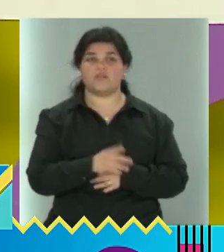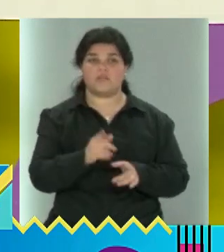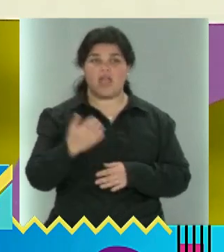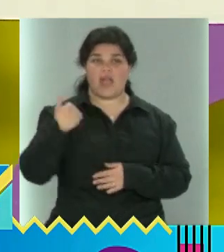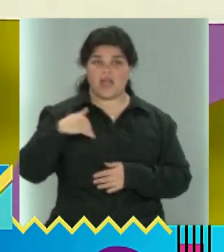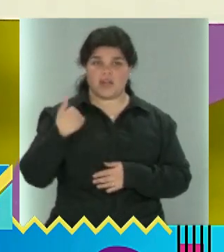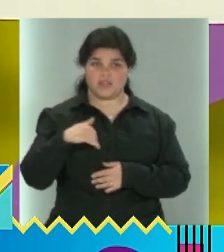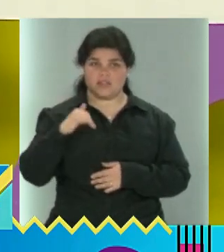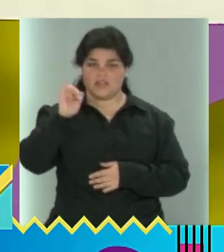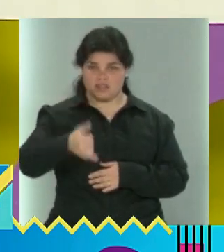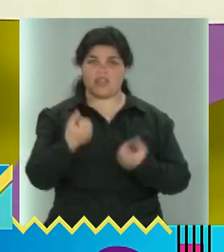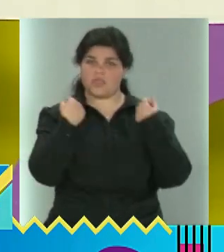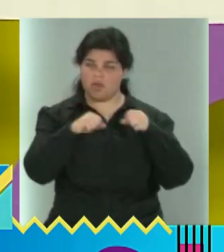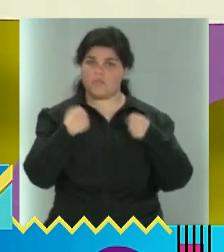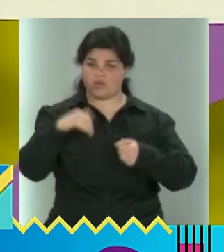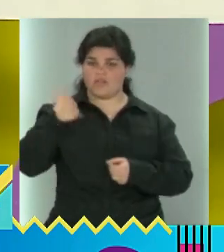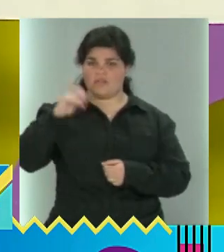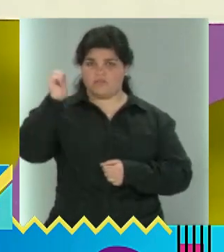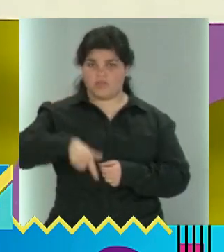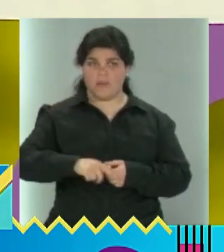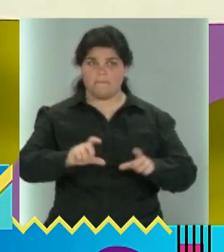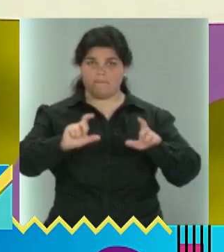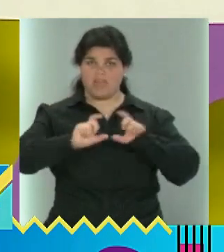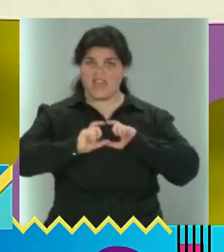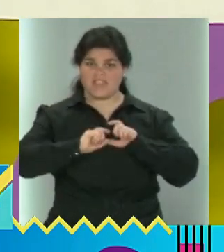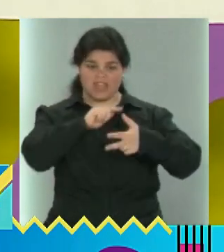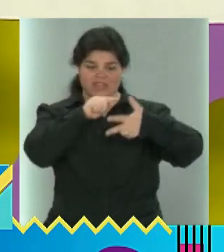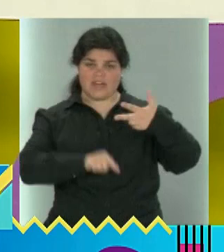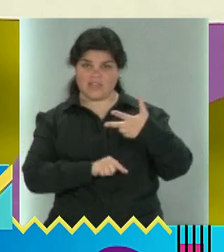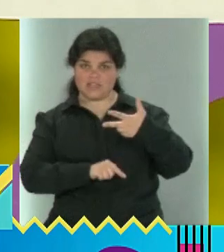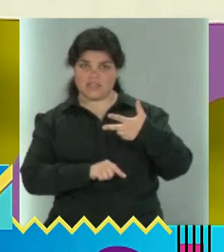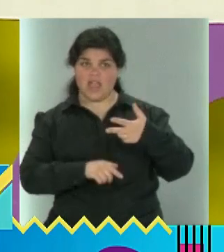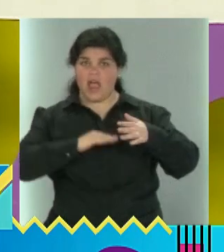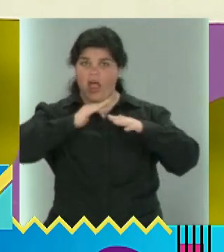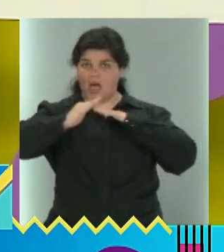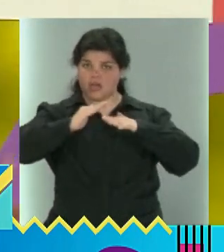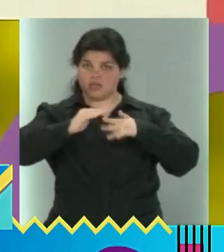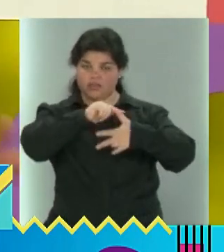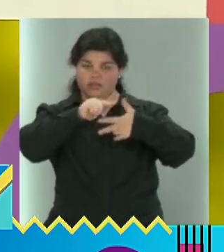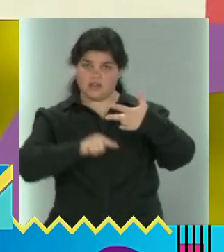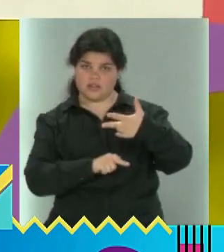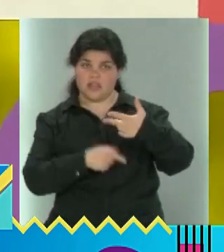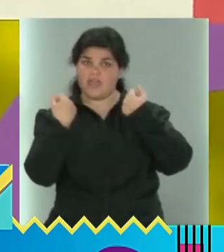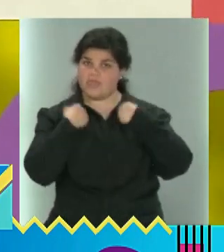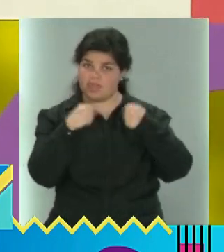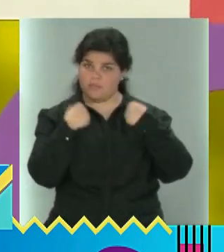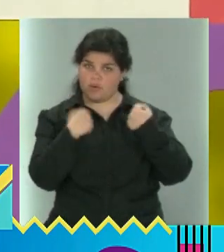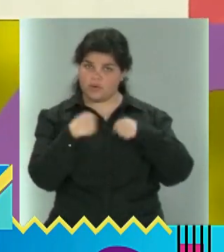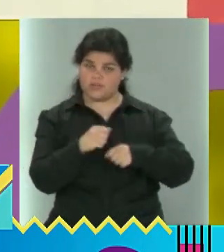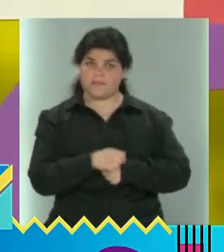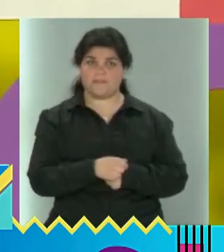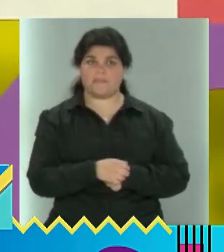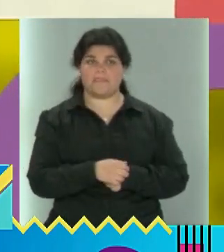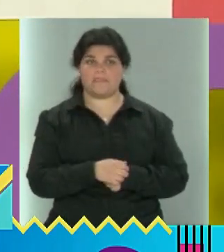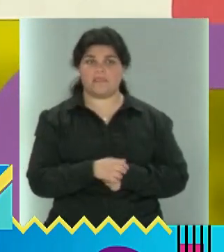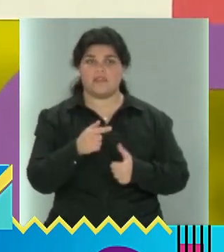tiene deportistas argentinos que le dieron 3 medallas olímpicas en artes marciales, ¿sí? En el deporte, en este caso, como juego